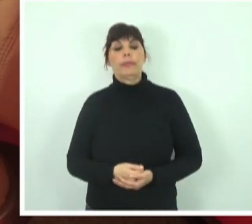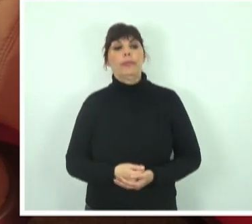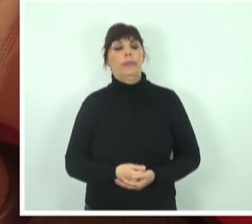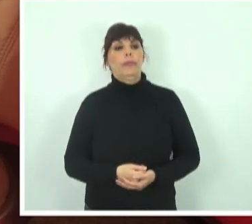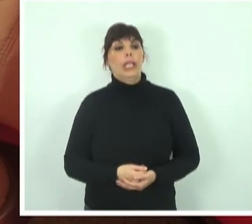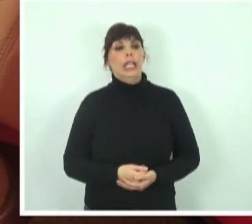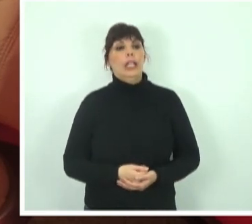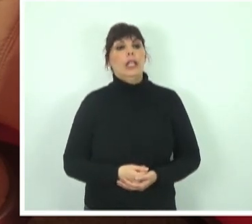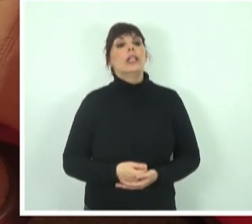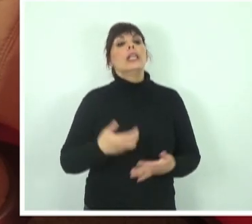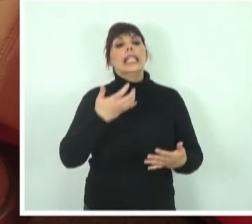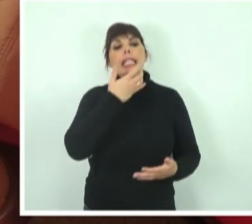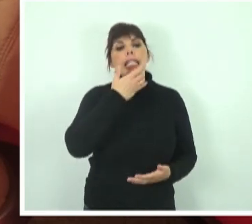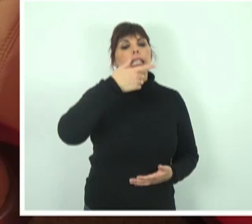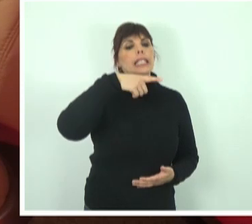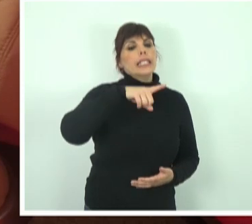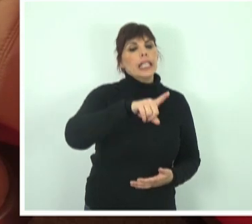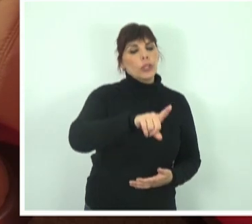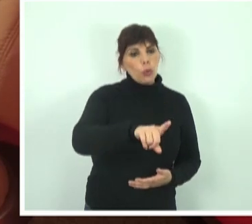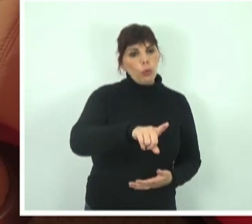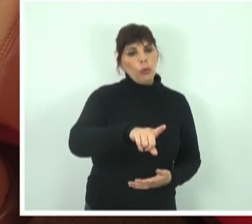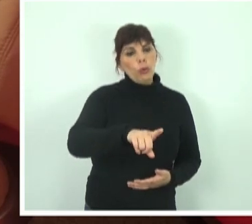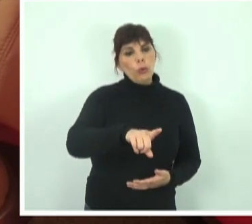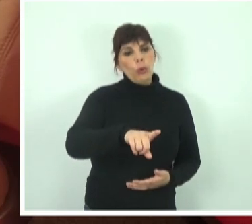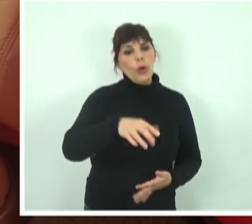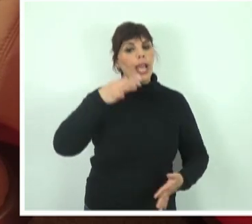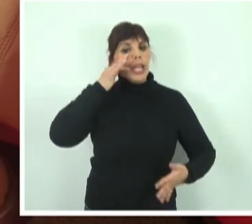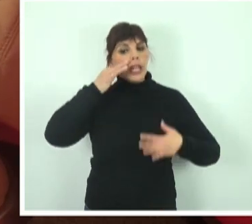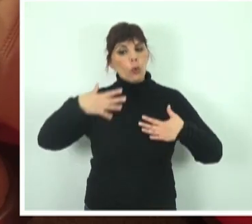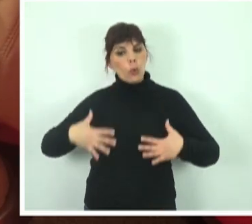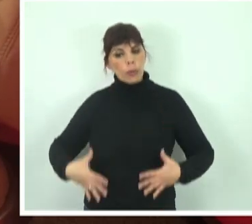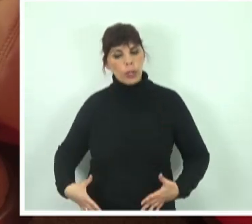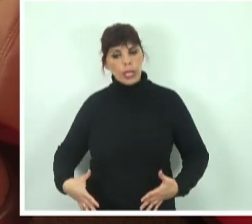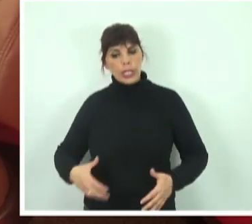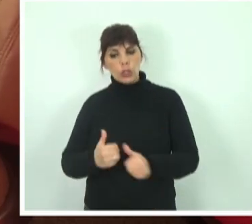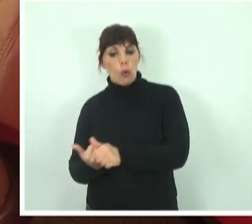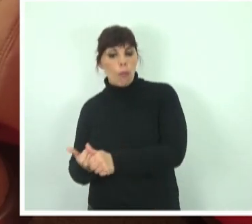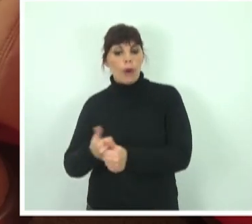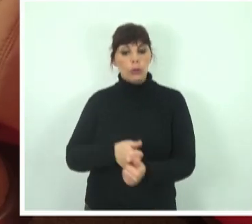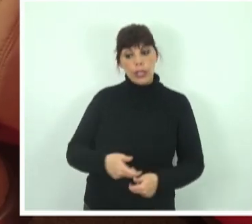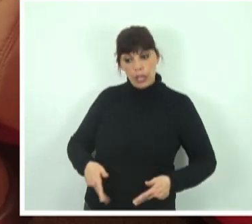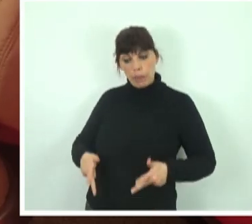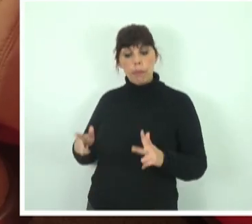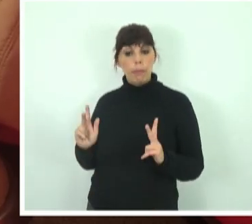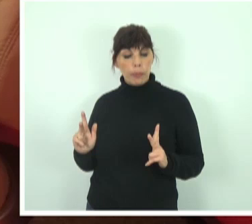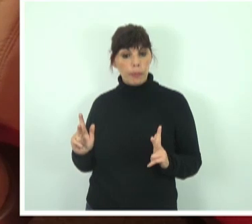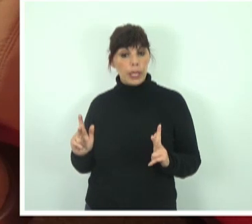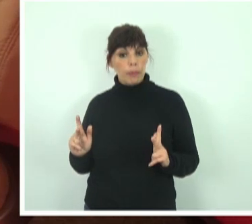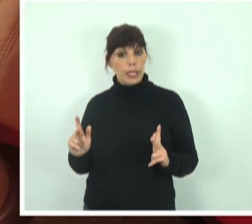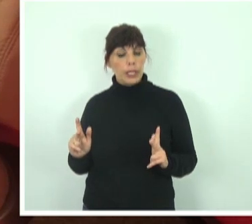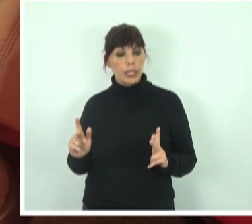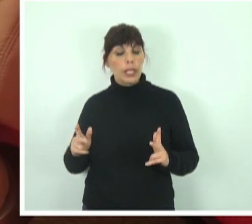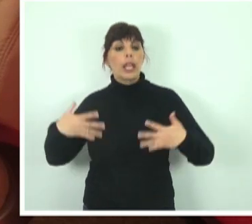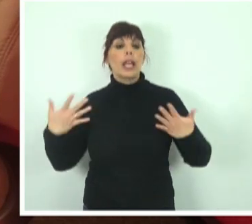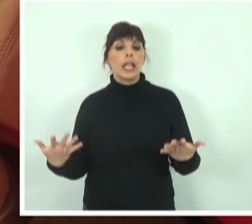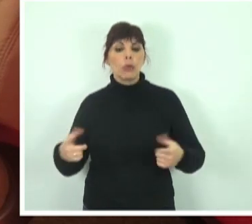dice Primera Carta de Corintios 12:13, en el cuerpo de Jesucristo, entonces uno llega al lugar de sus